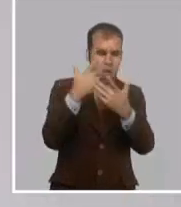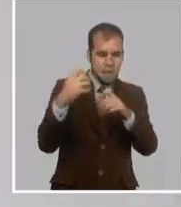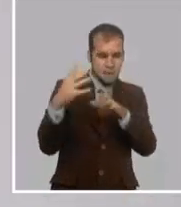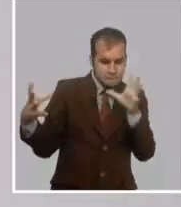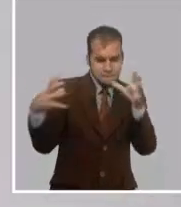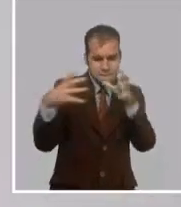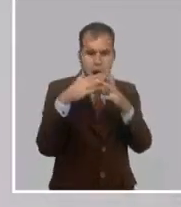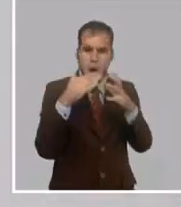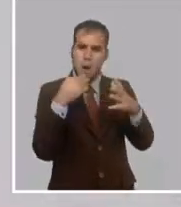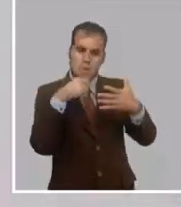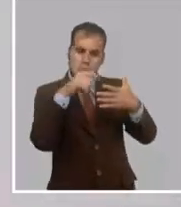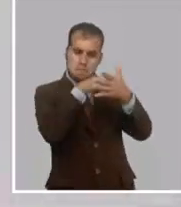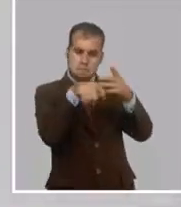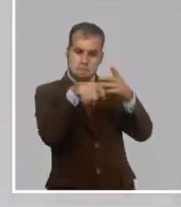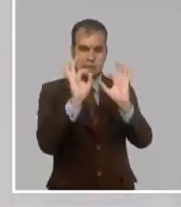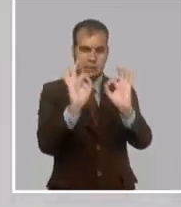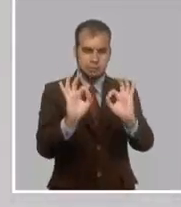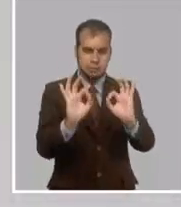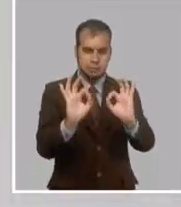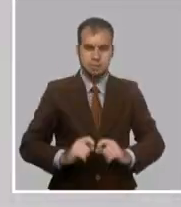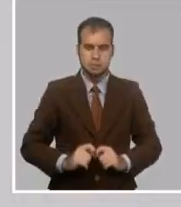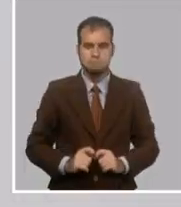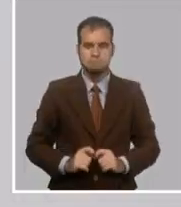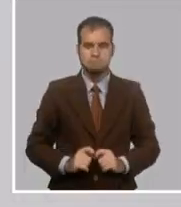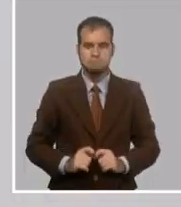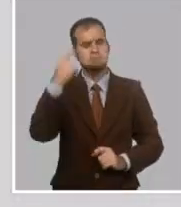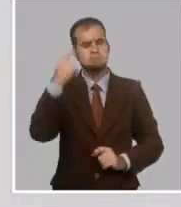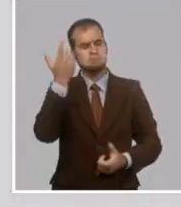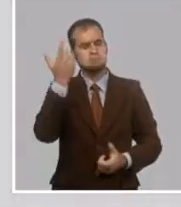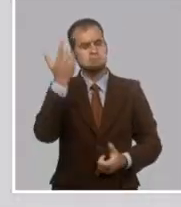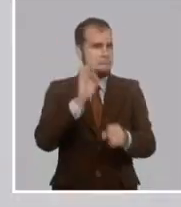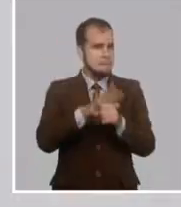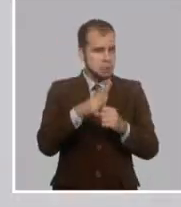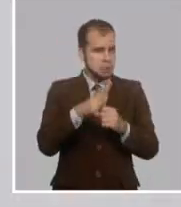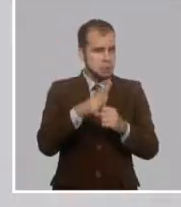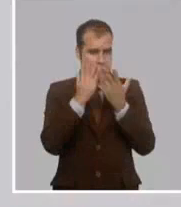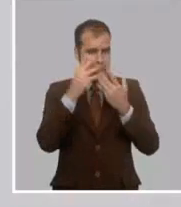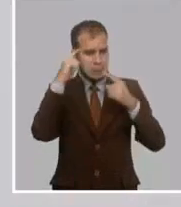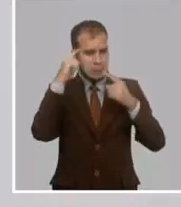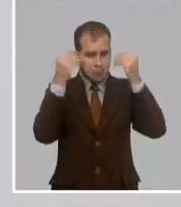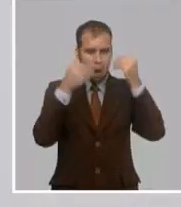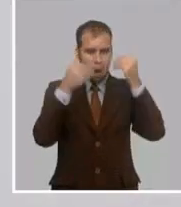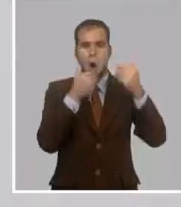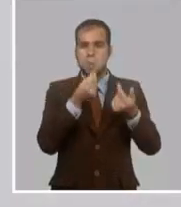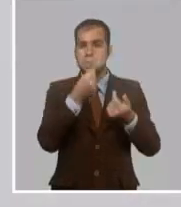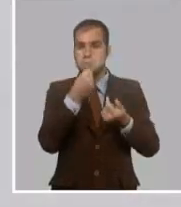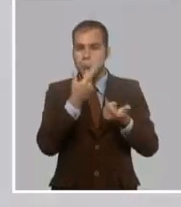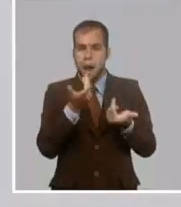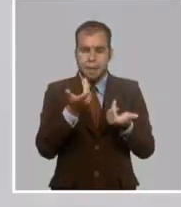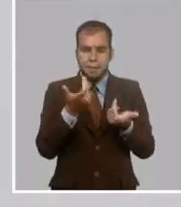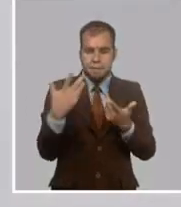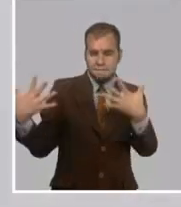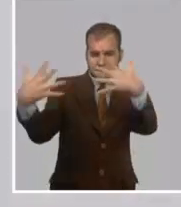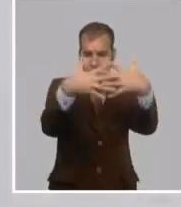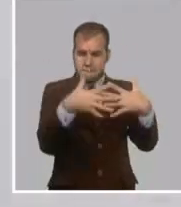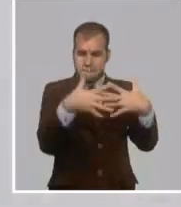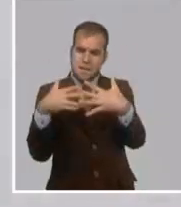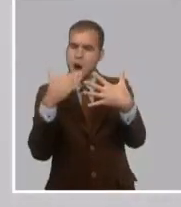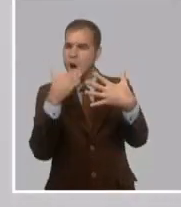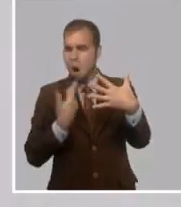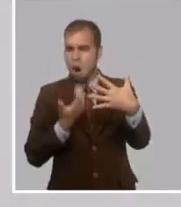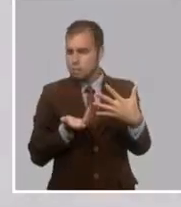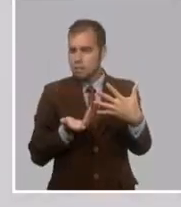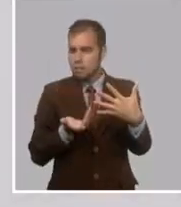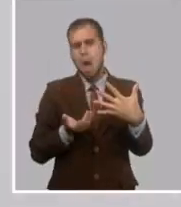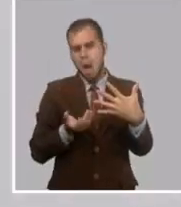trato de encontrar cómo solucionar el asunto bueno podrían haber quizás diversas maneras de